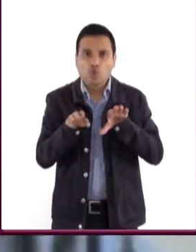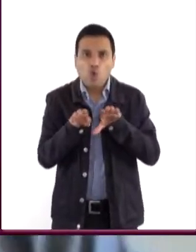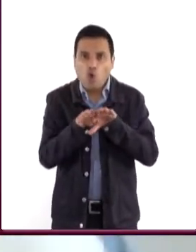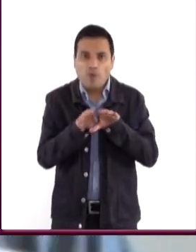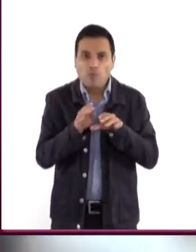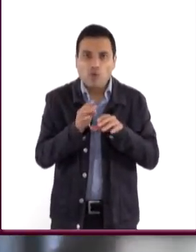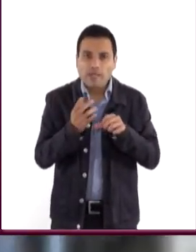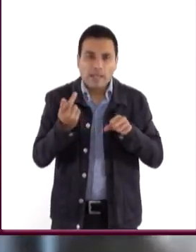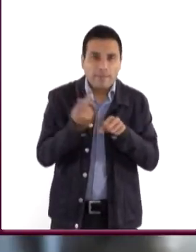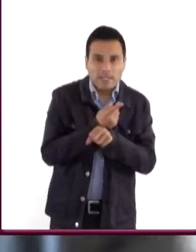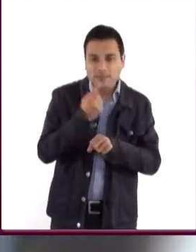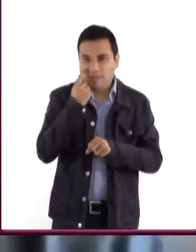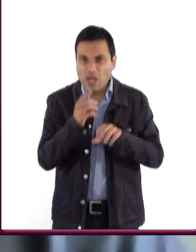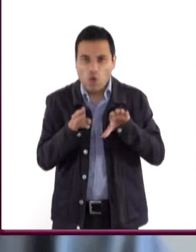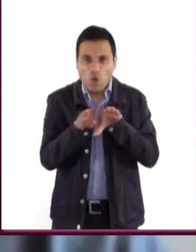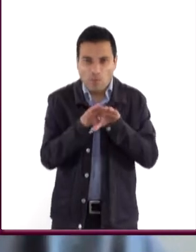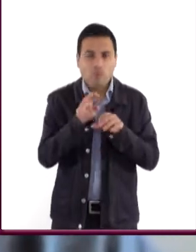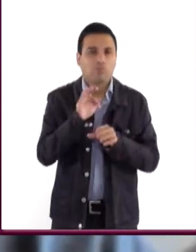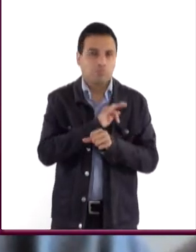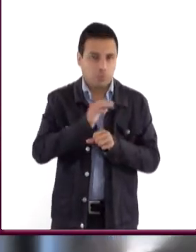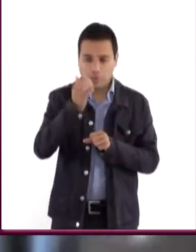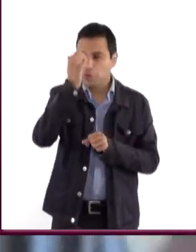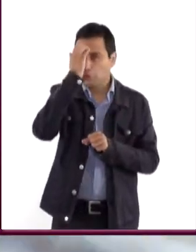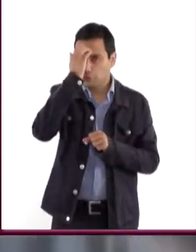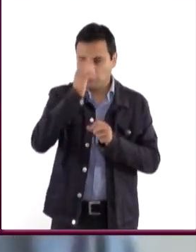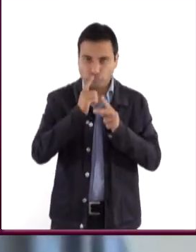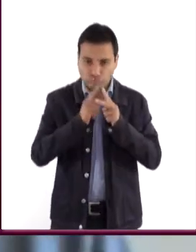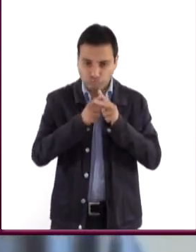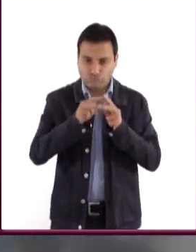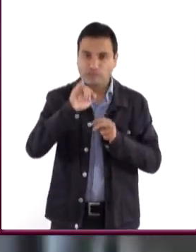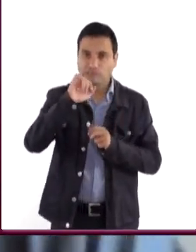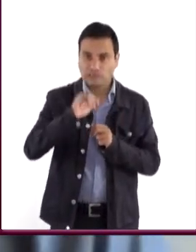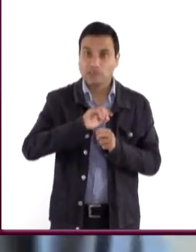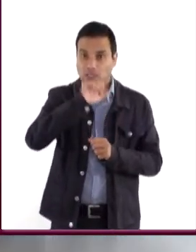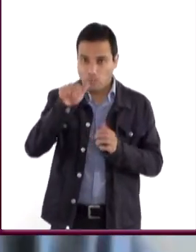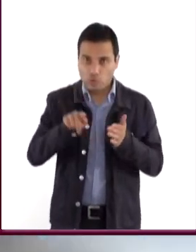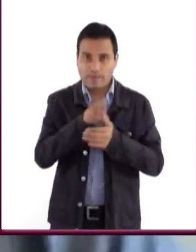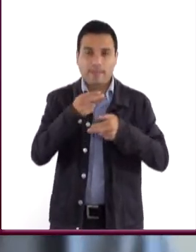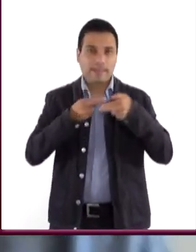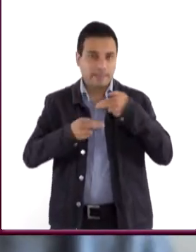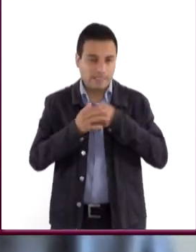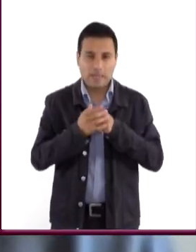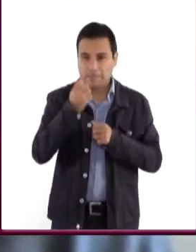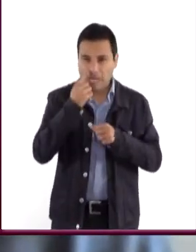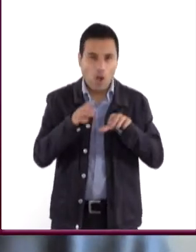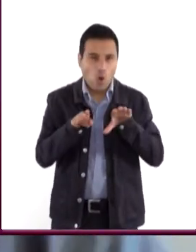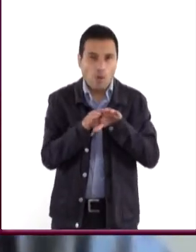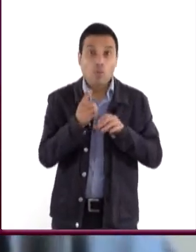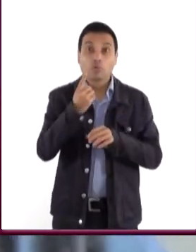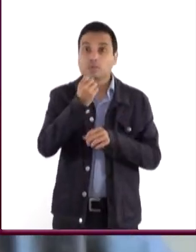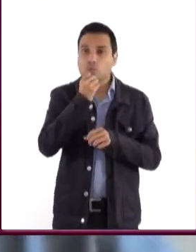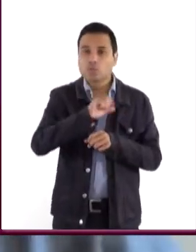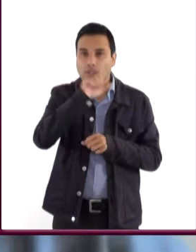acá, porque uso la fórmula para calcular aproximadamente dónde está, y ahora vuelvo a empezar, un instante después aproximadamente qué va a